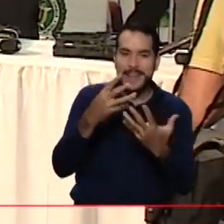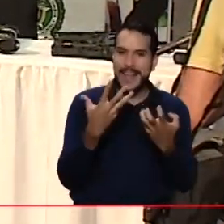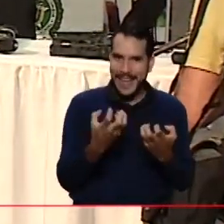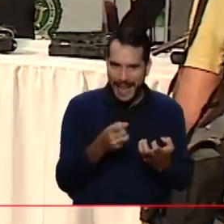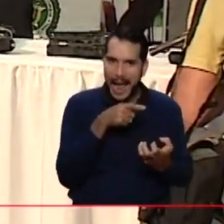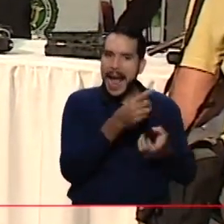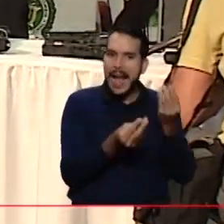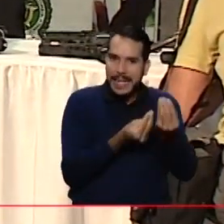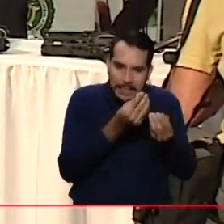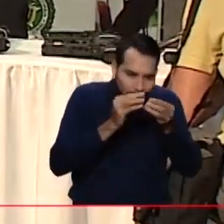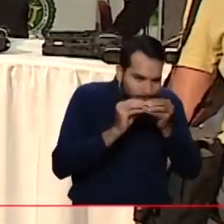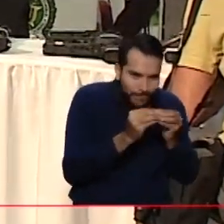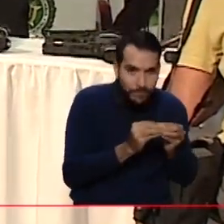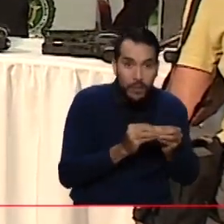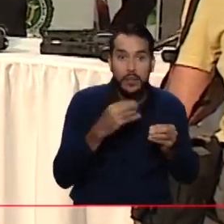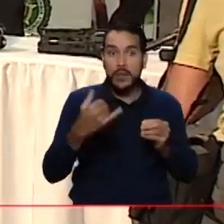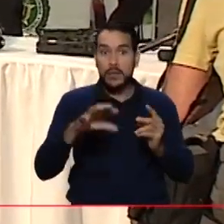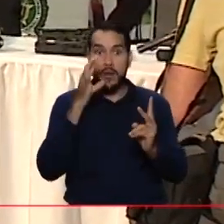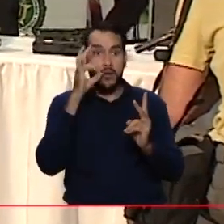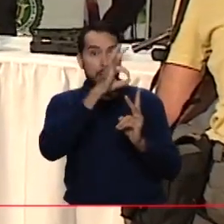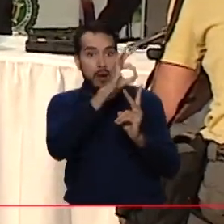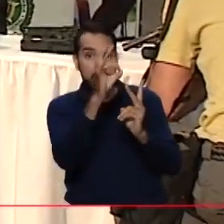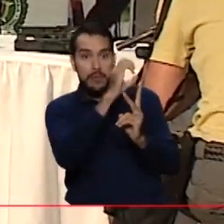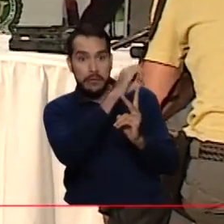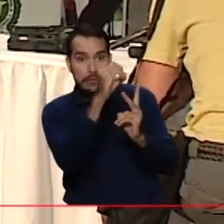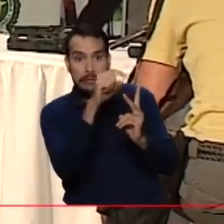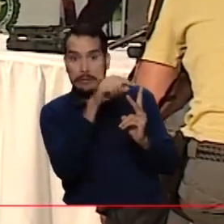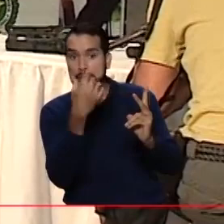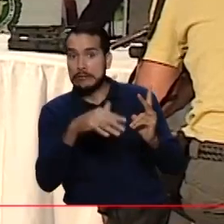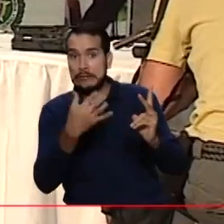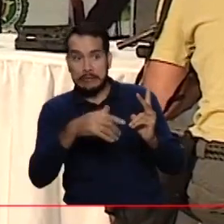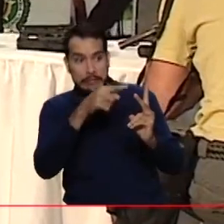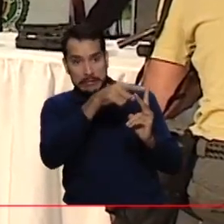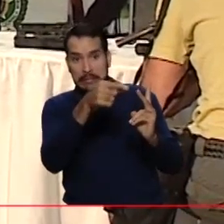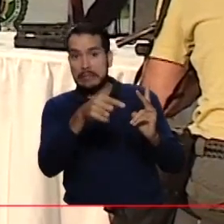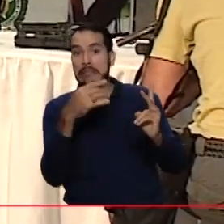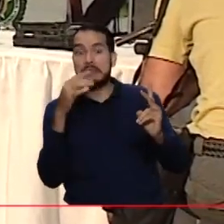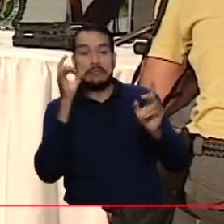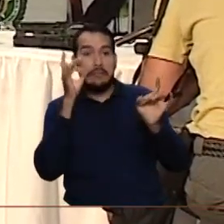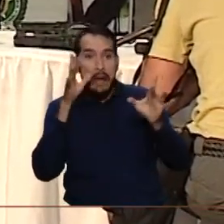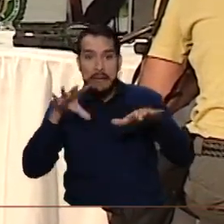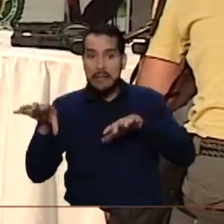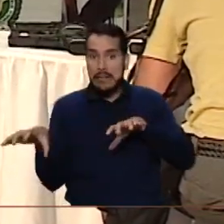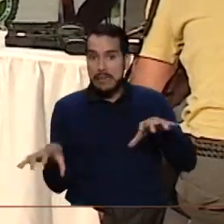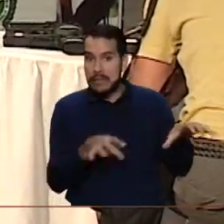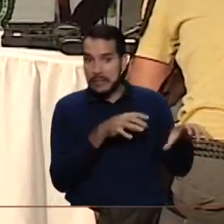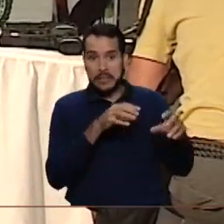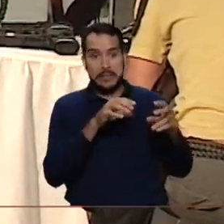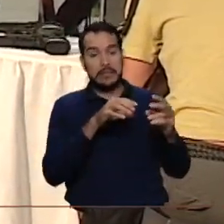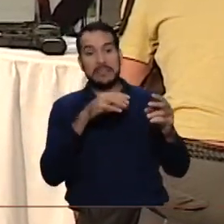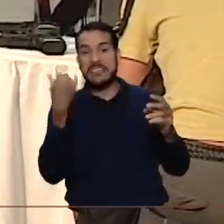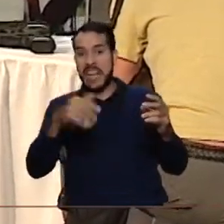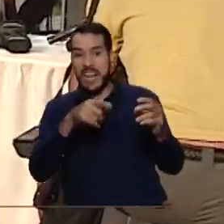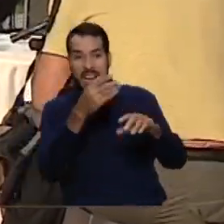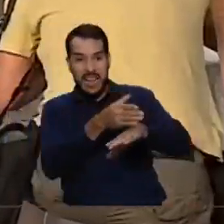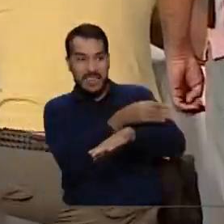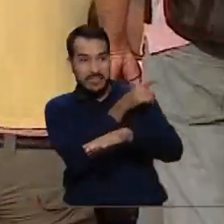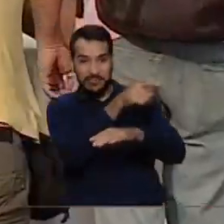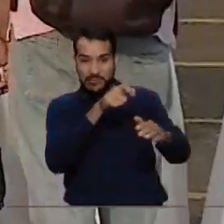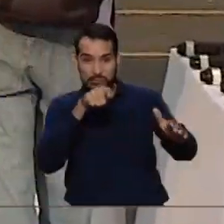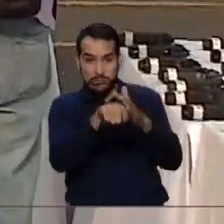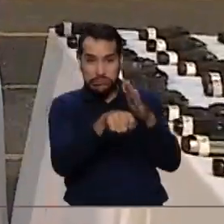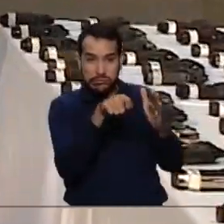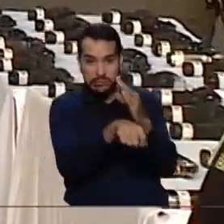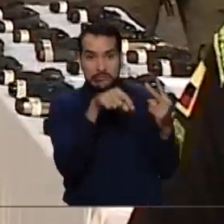homicidio y la persona que lo acompañaba, alias S, tenía una orden de captura vigente por homicidio, un muy importante resultado